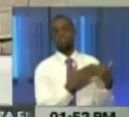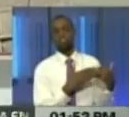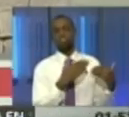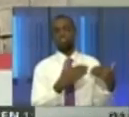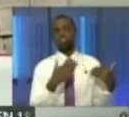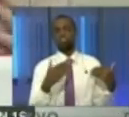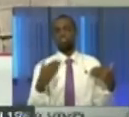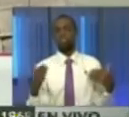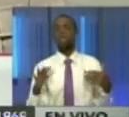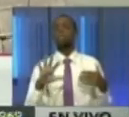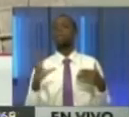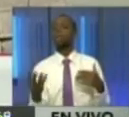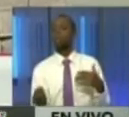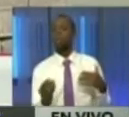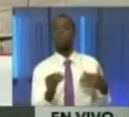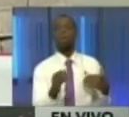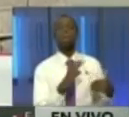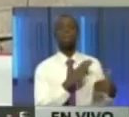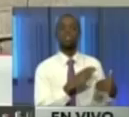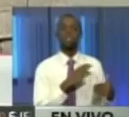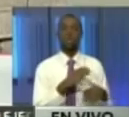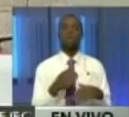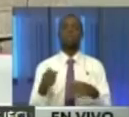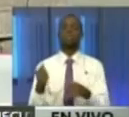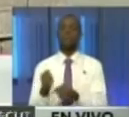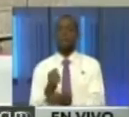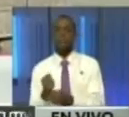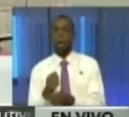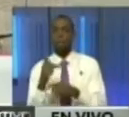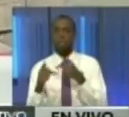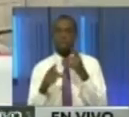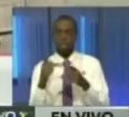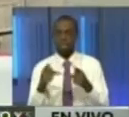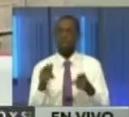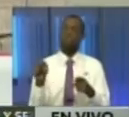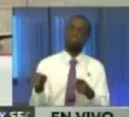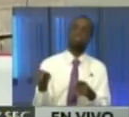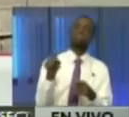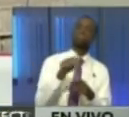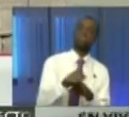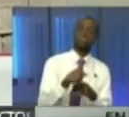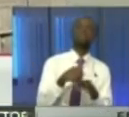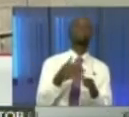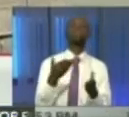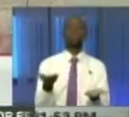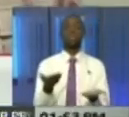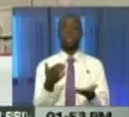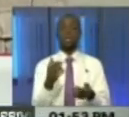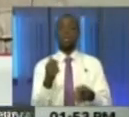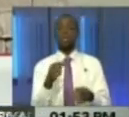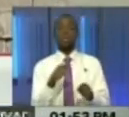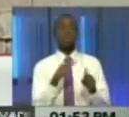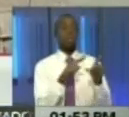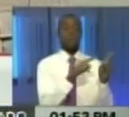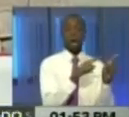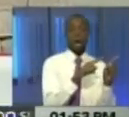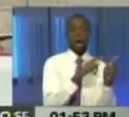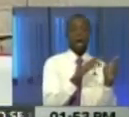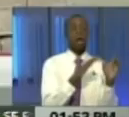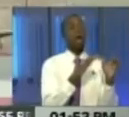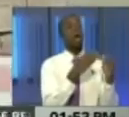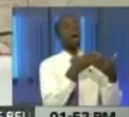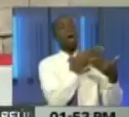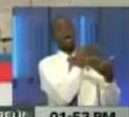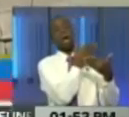Asuntos Políticos, donde nace la propuesta del referéndum revocatorio, en donde se pasa de un Estado representativo a un